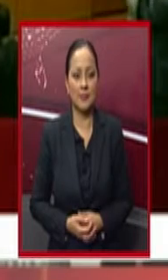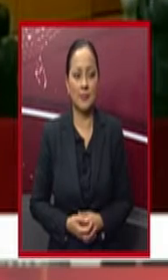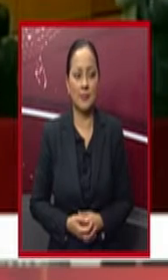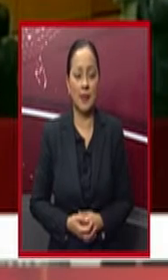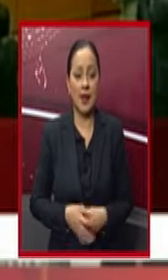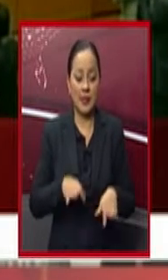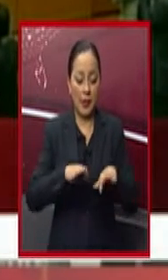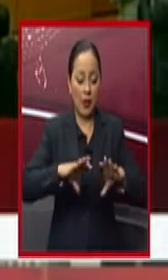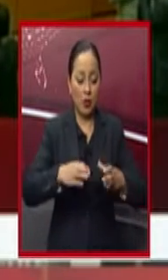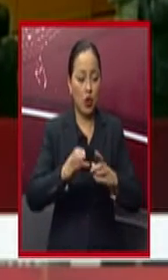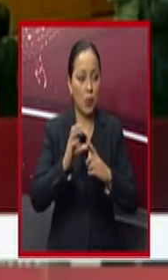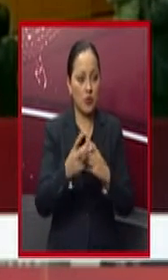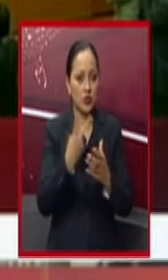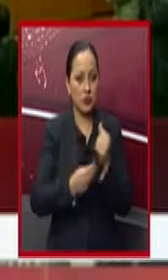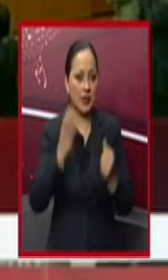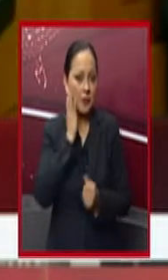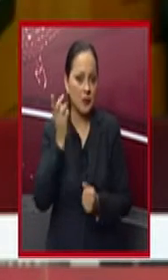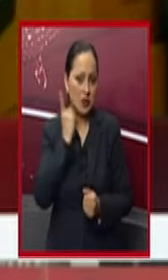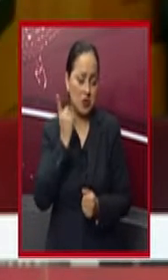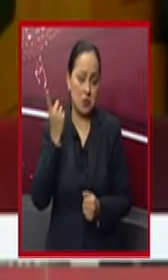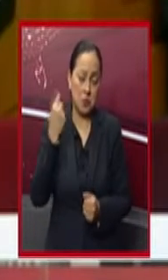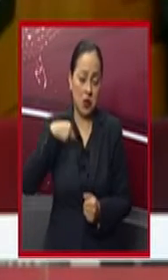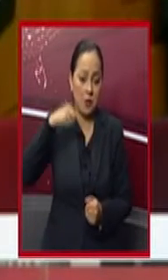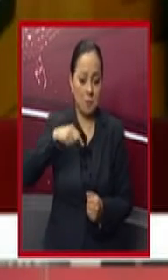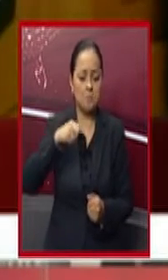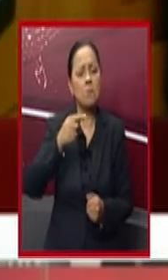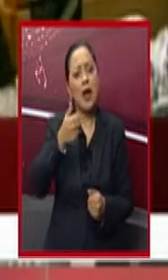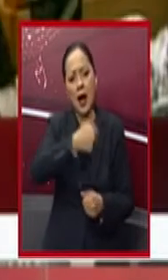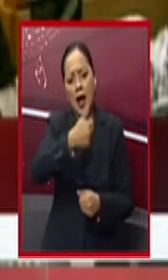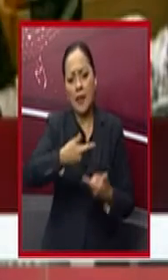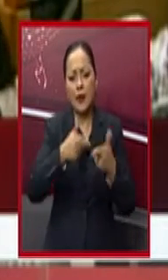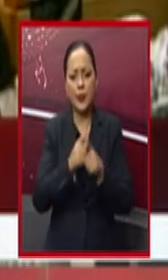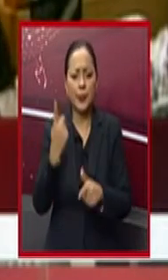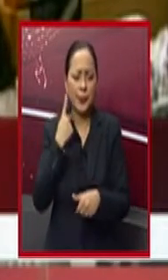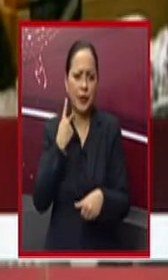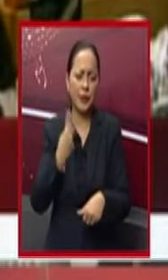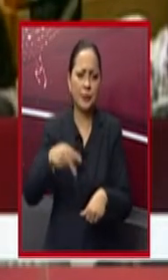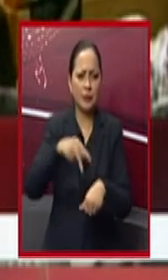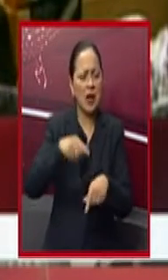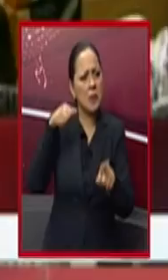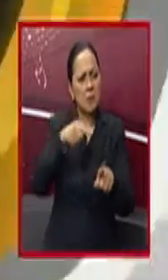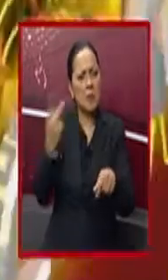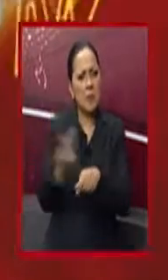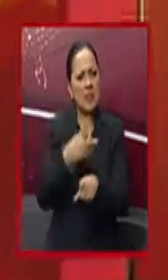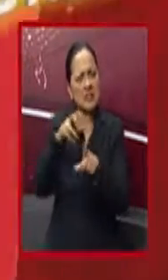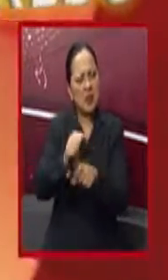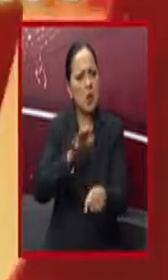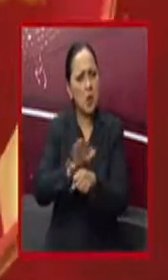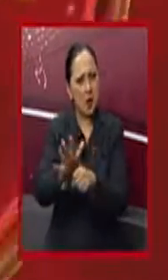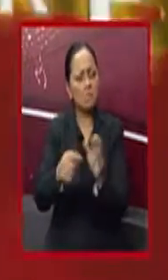Concluyen trabajos de la Comisión Permanente. Grupos parlamentarios destacan consensos alcanzados.